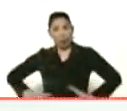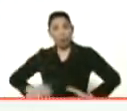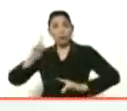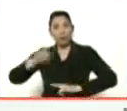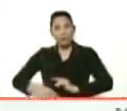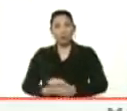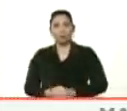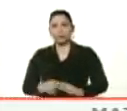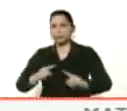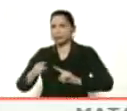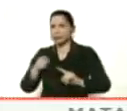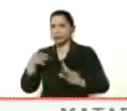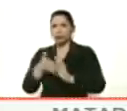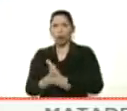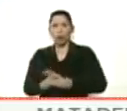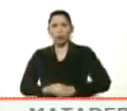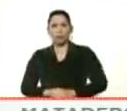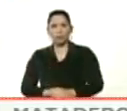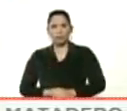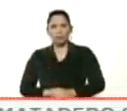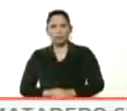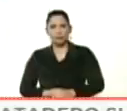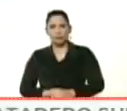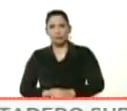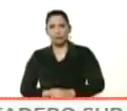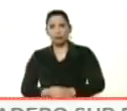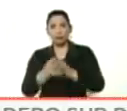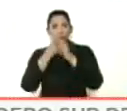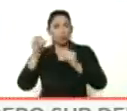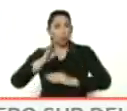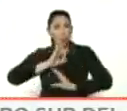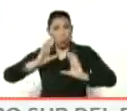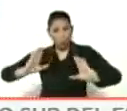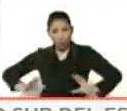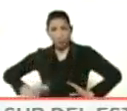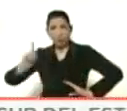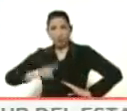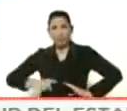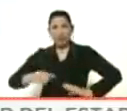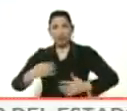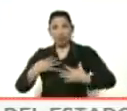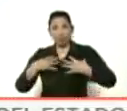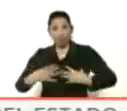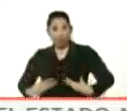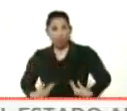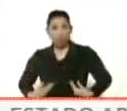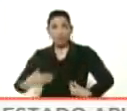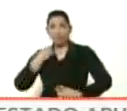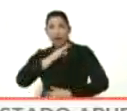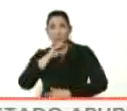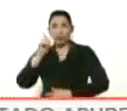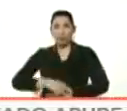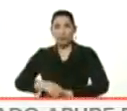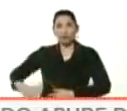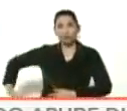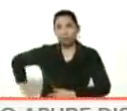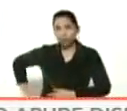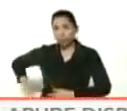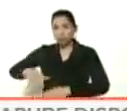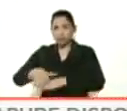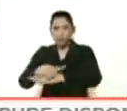que actúa sobre los pequeños vasos de todo el cuerpo, es decir, no solamente afecta pulmones, sino que afecta riñones también, afecta